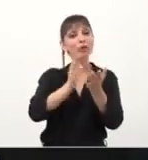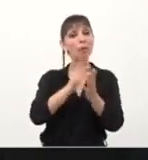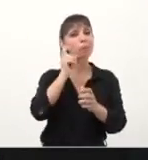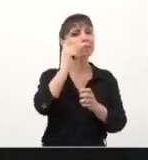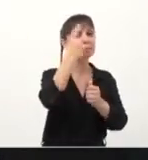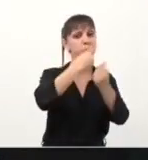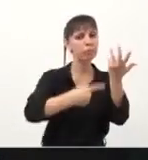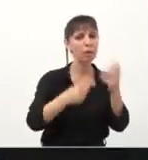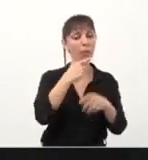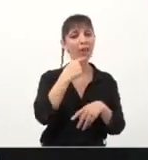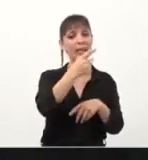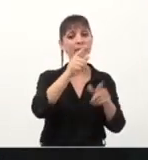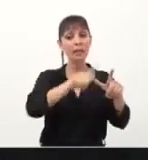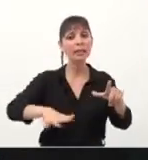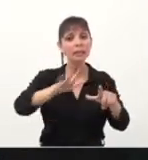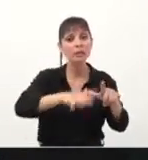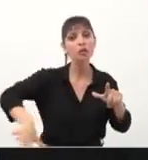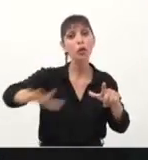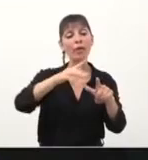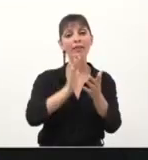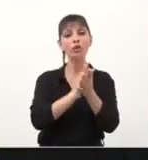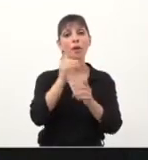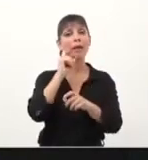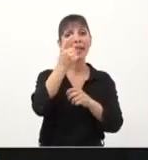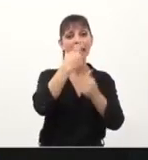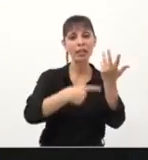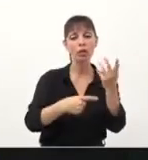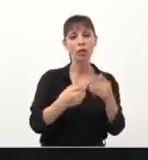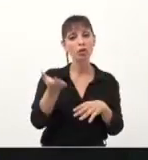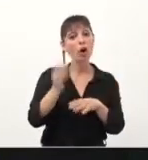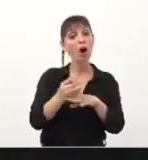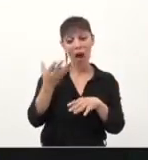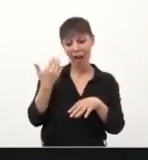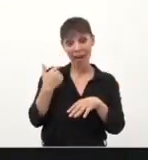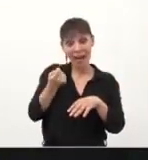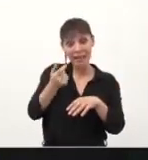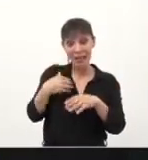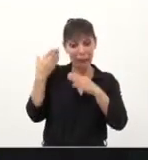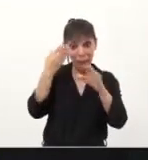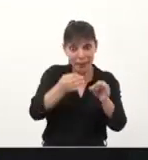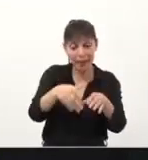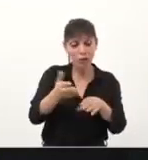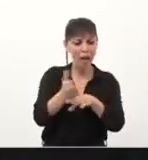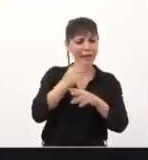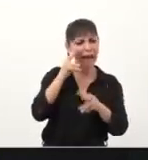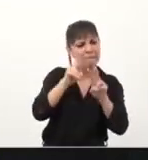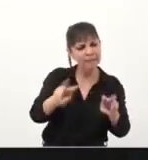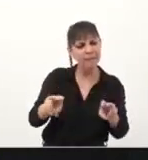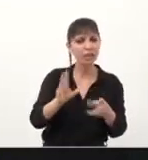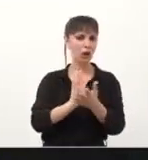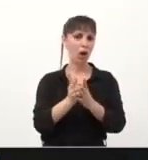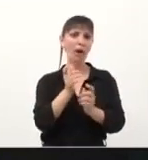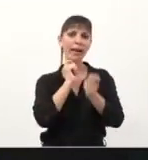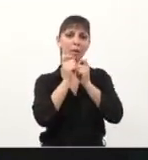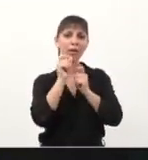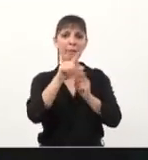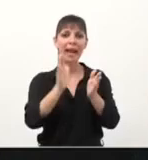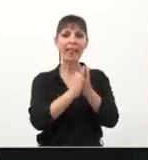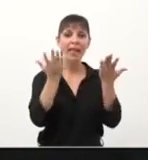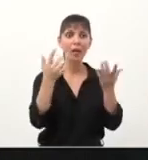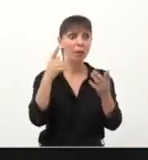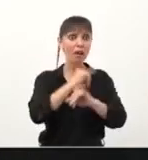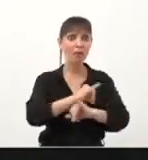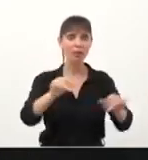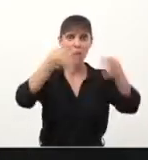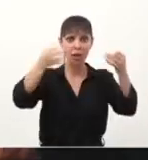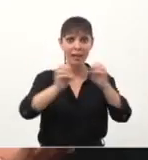el mapa de delito era información pública. No está. Me fijé hoy antes de venir. Y no es pública. Hicieron un recorte para los diarios y no podemos tener información para venir a